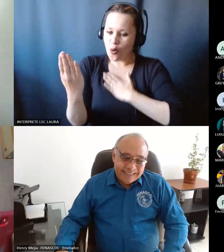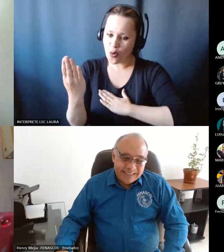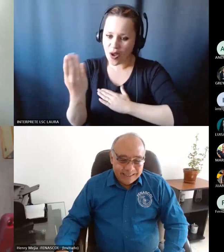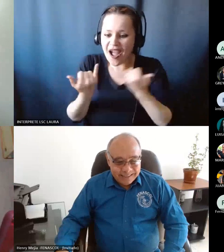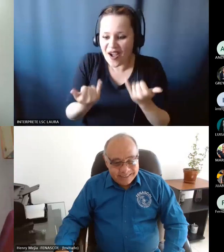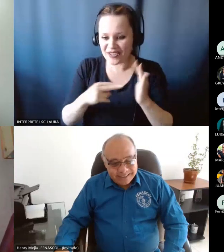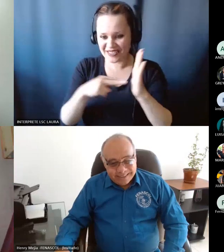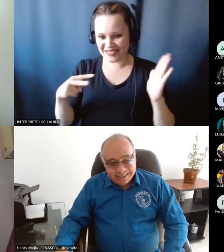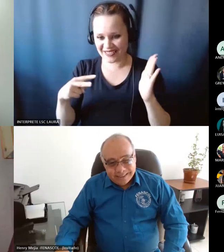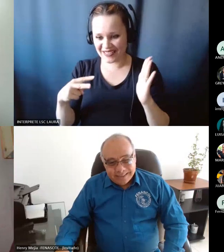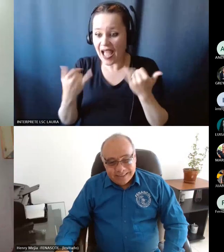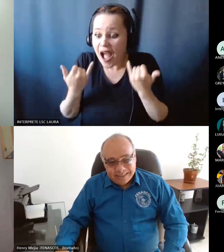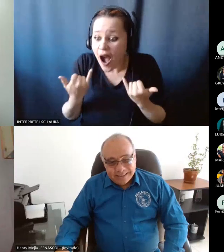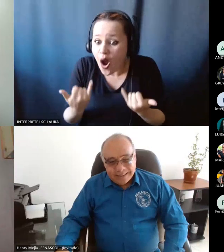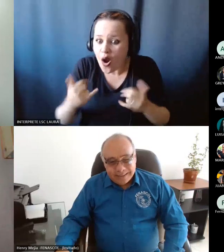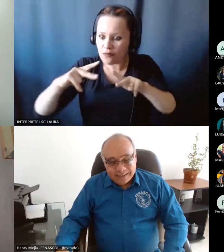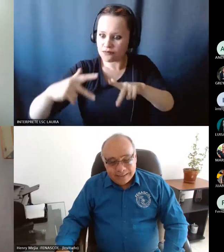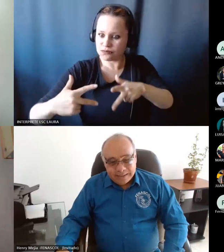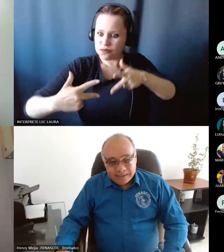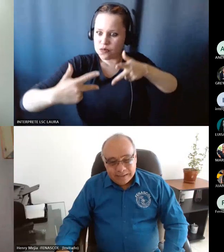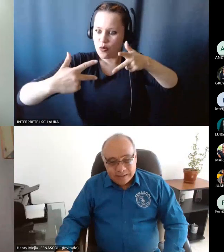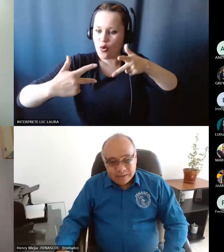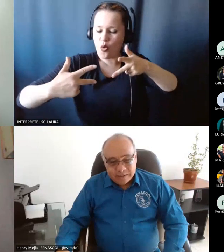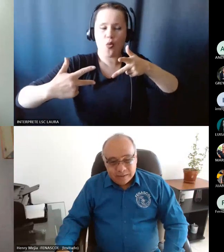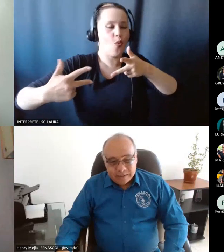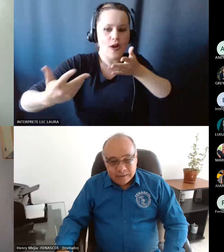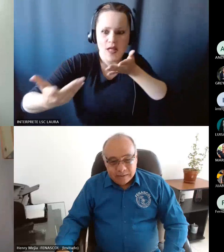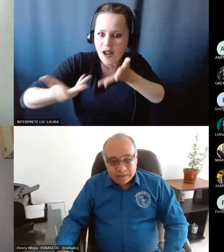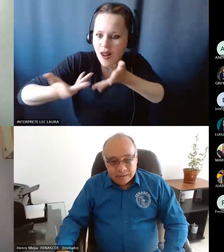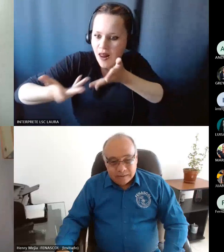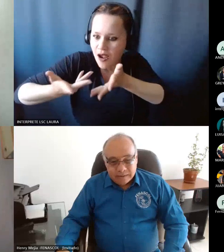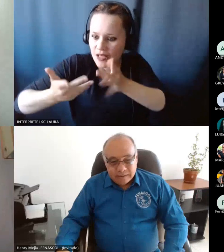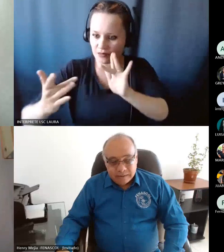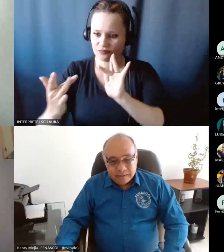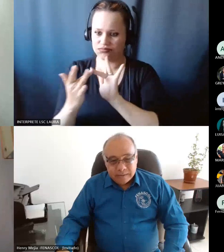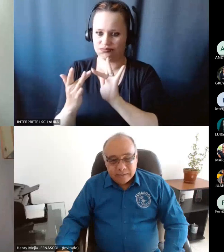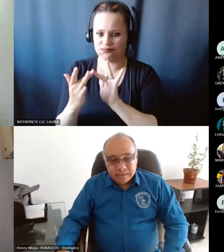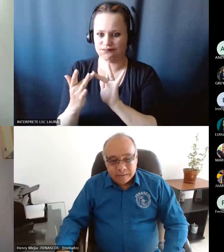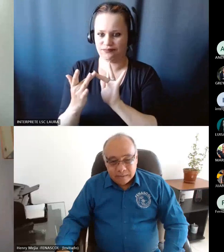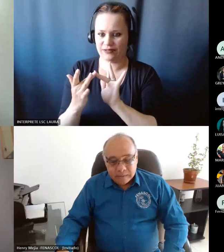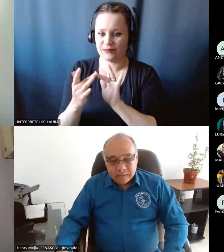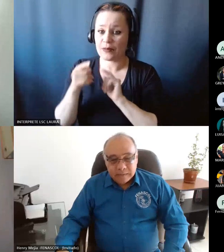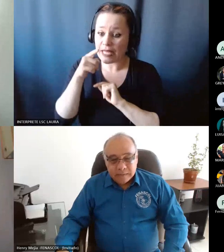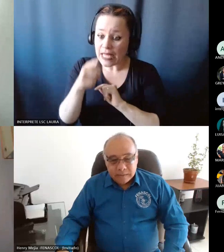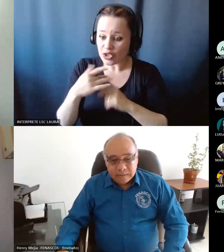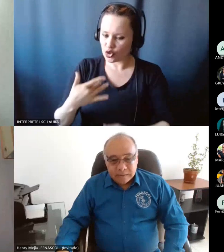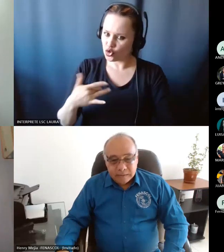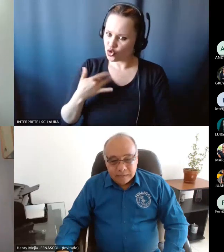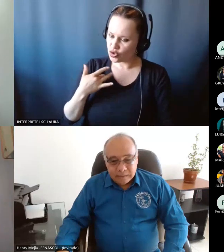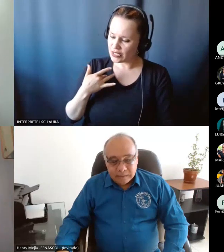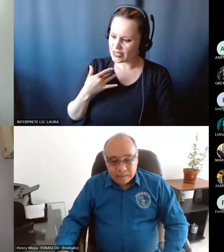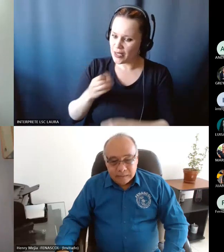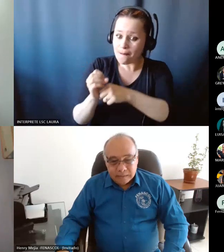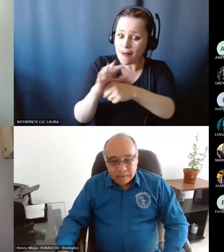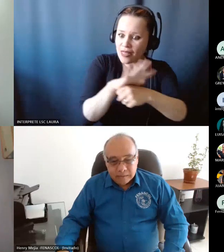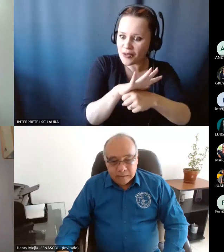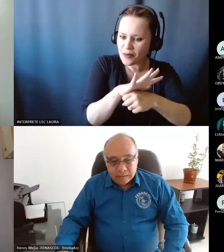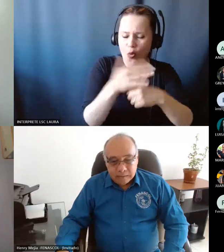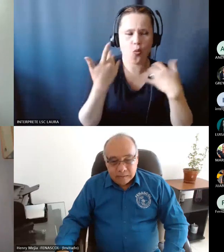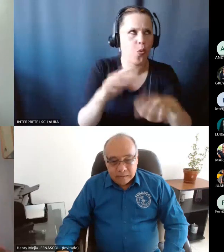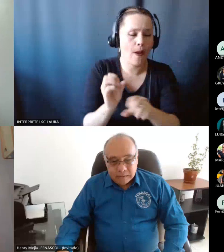las videollamadas podemos crear una comunicación más cercana Sí y eso fue otro de los retos que aprendimos en la pandemia cuando